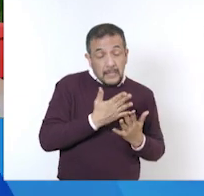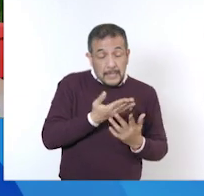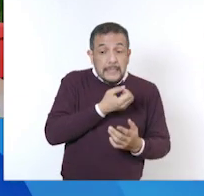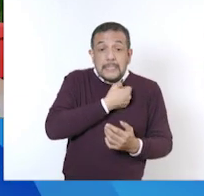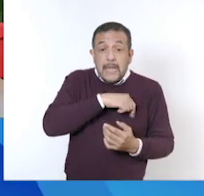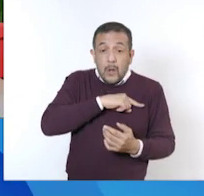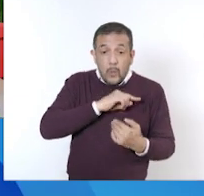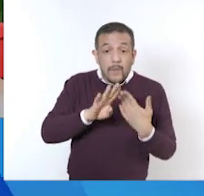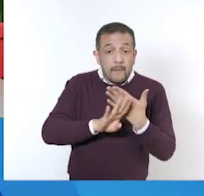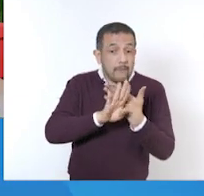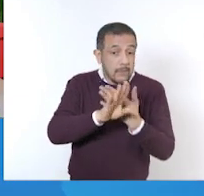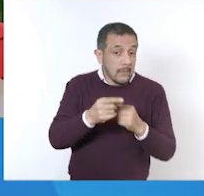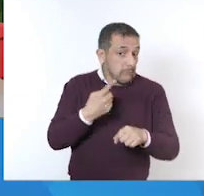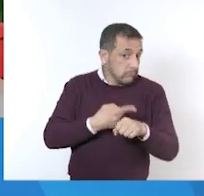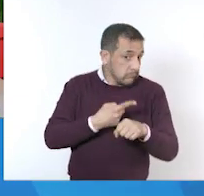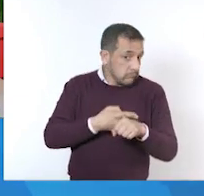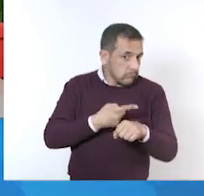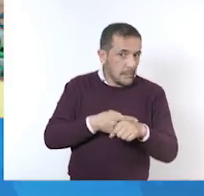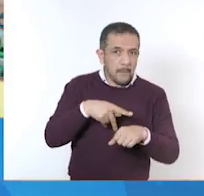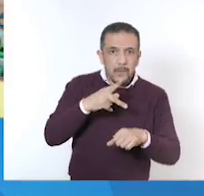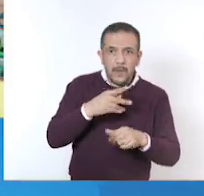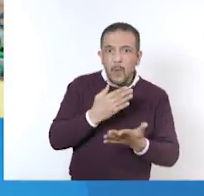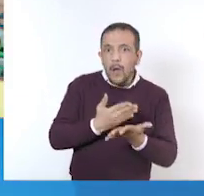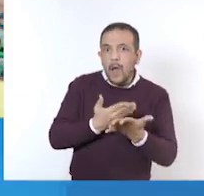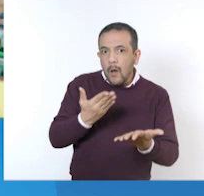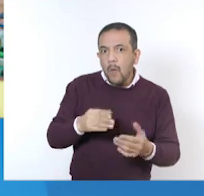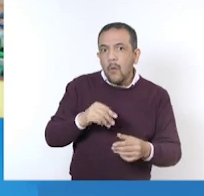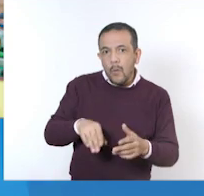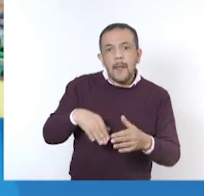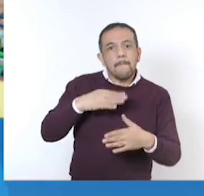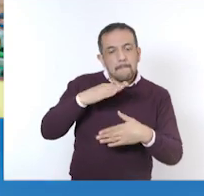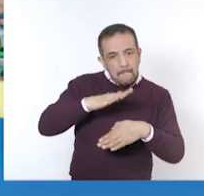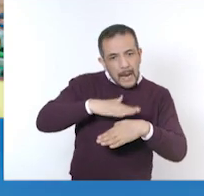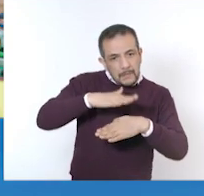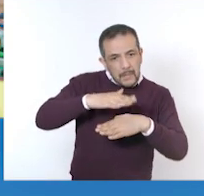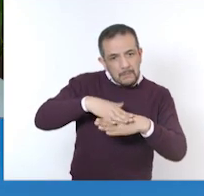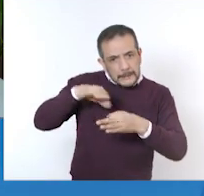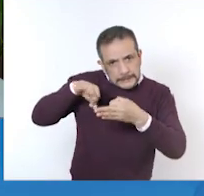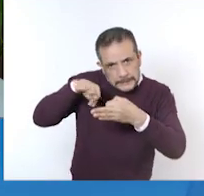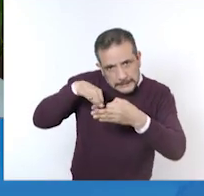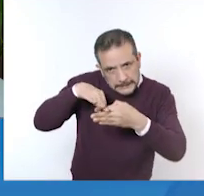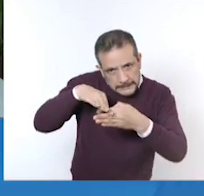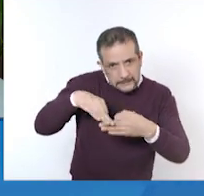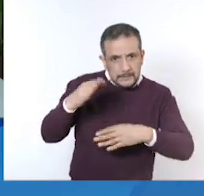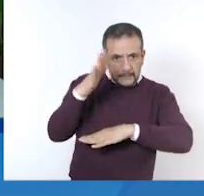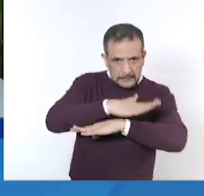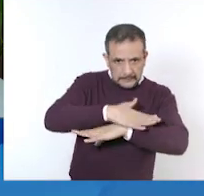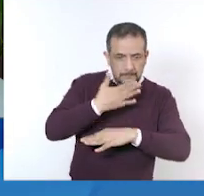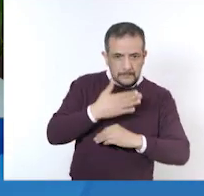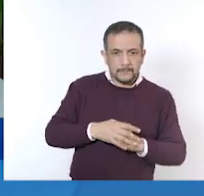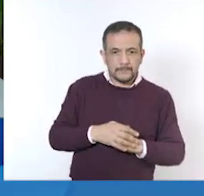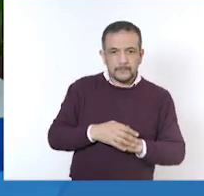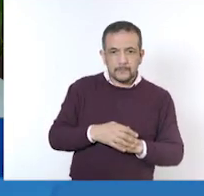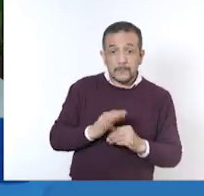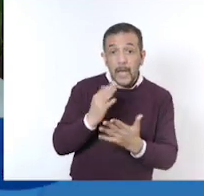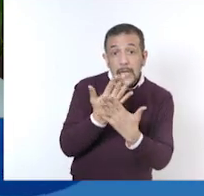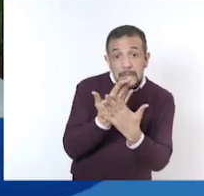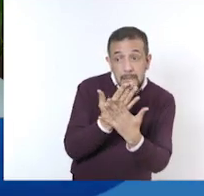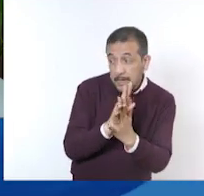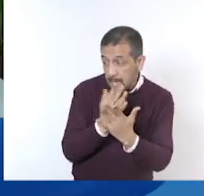tenemos que adoptar todos para evitar enfermedades. Pero ahora hay que hacerlo todavía más seguido. Sí.